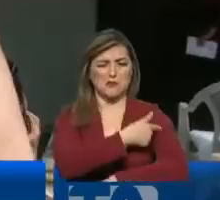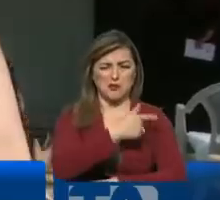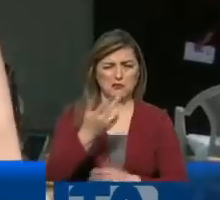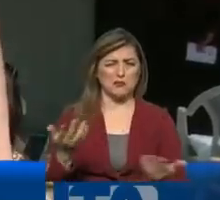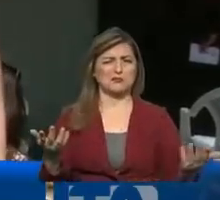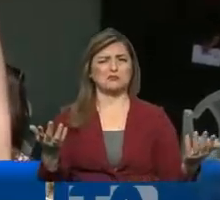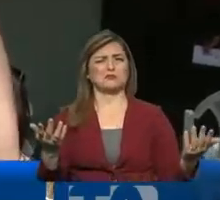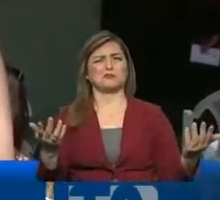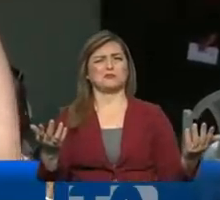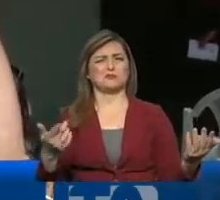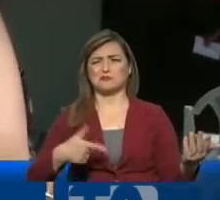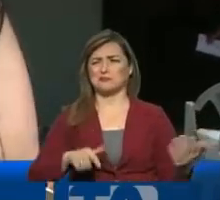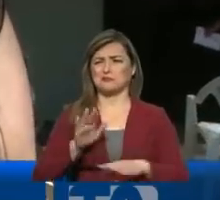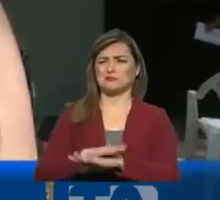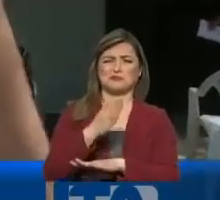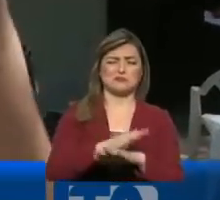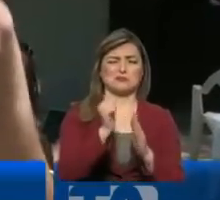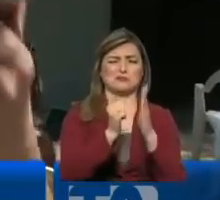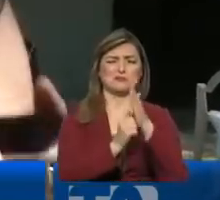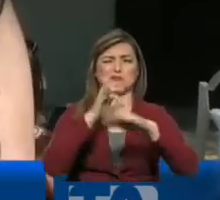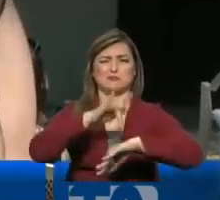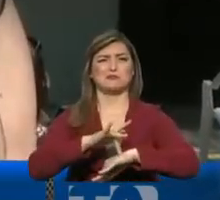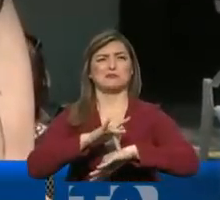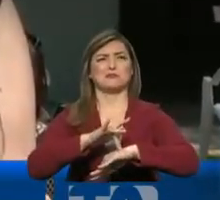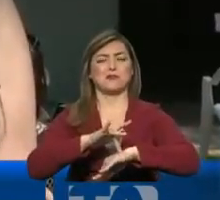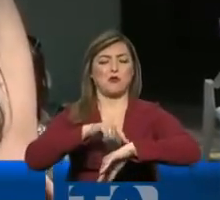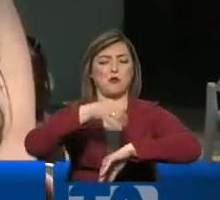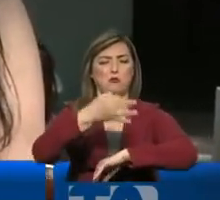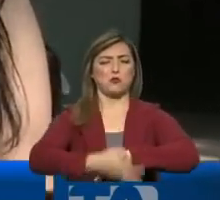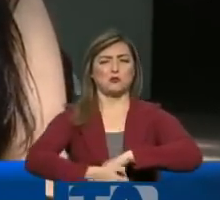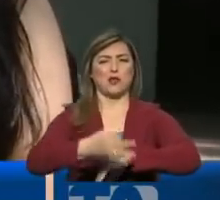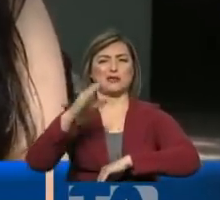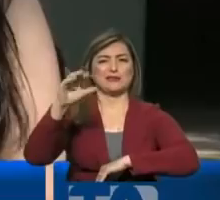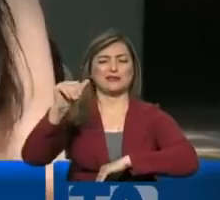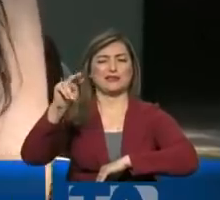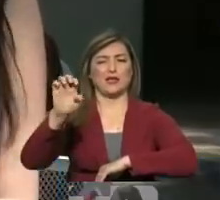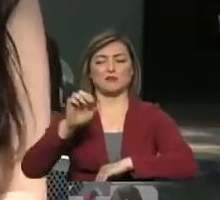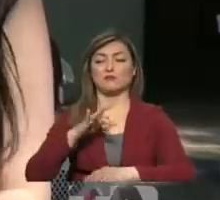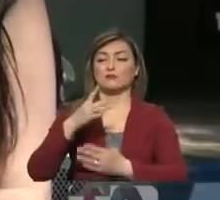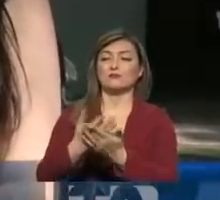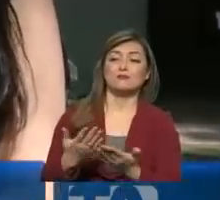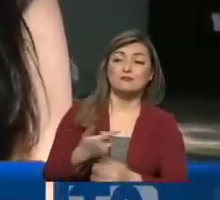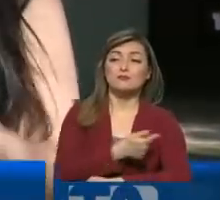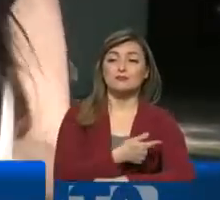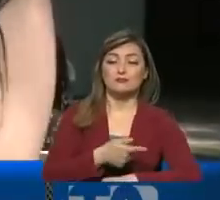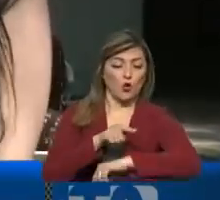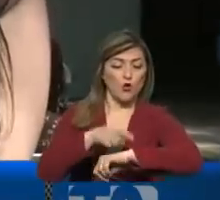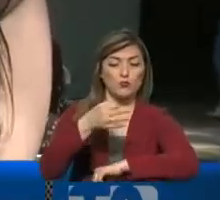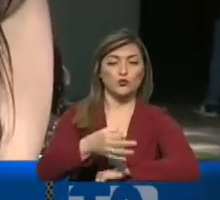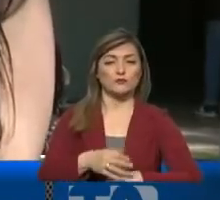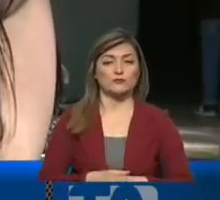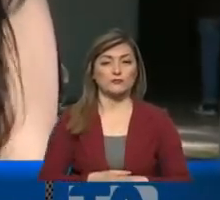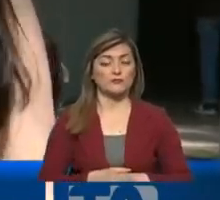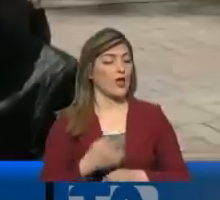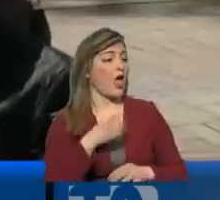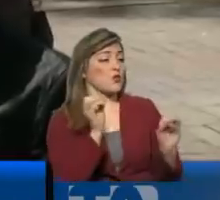digna. ¿Qué es esto de dignidad? Nos agendan, estamos agendados con el CNE, venimos a donde nos toca, a la hora que nos toca.